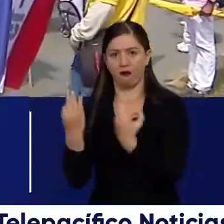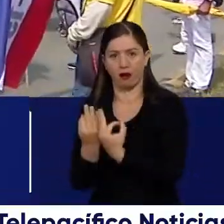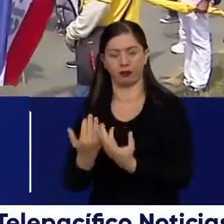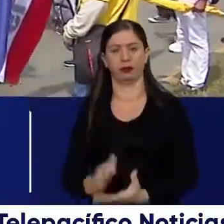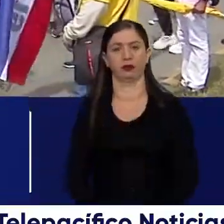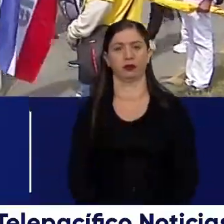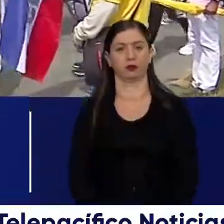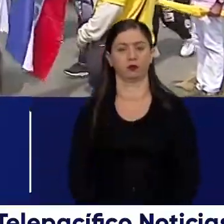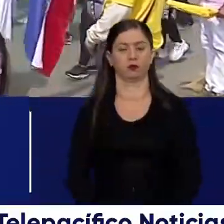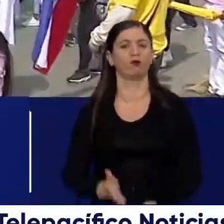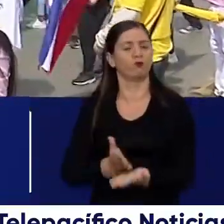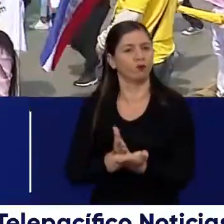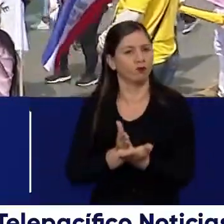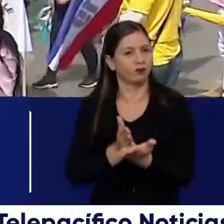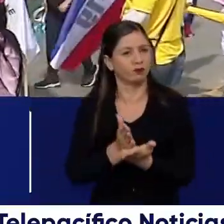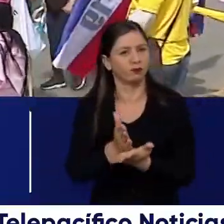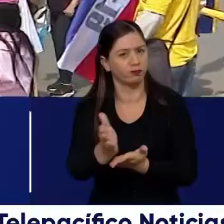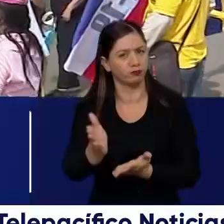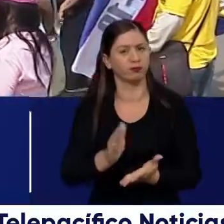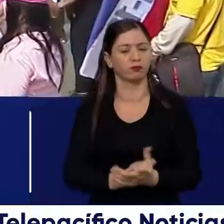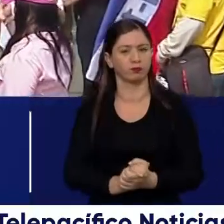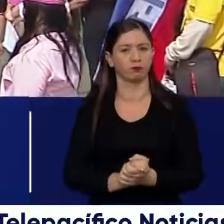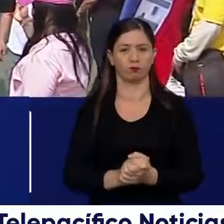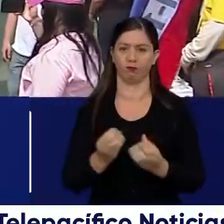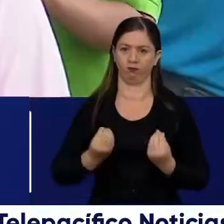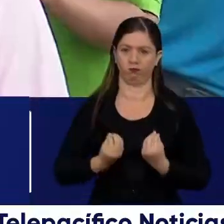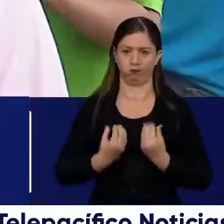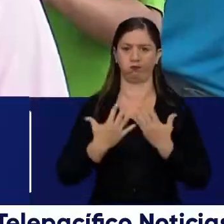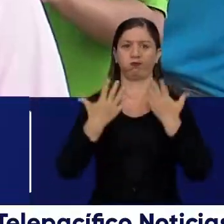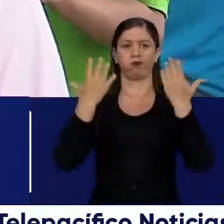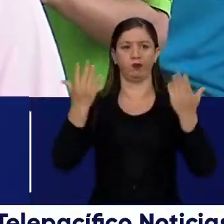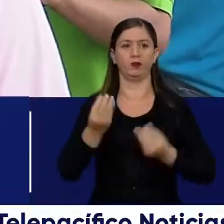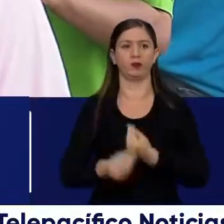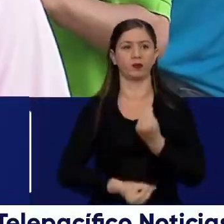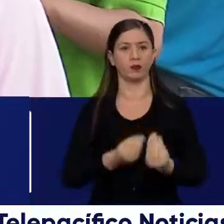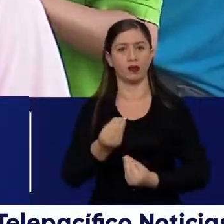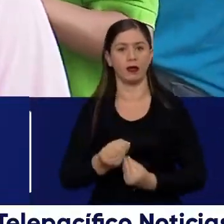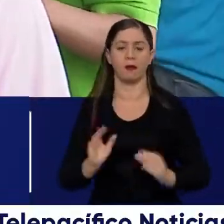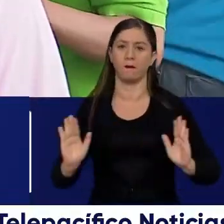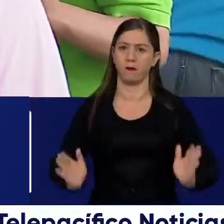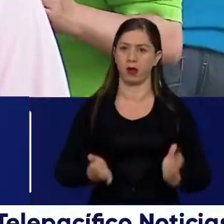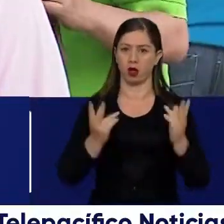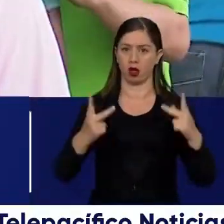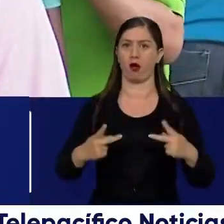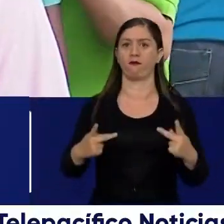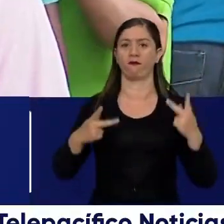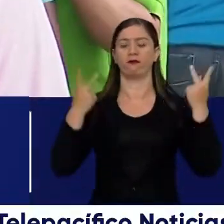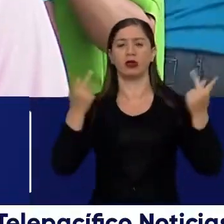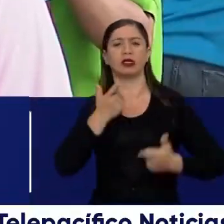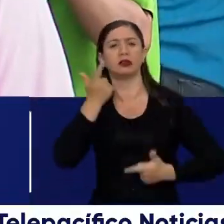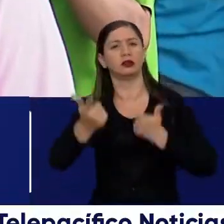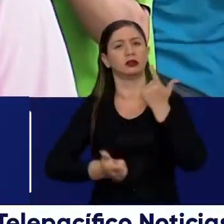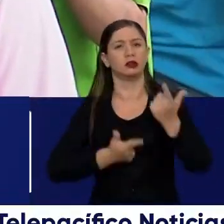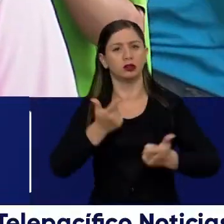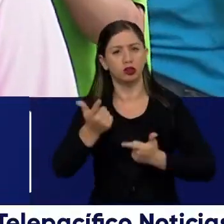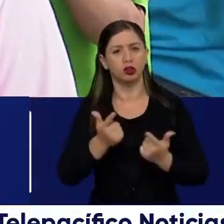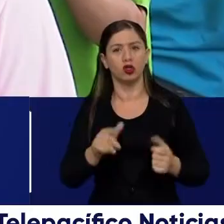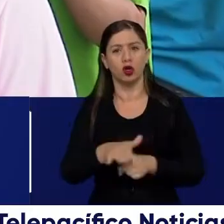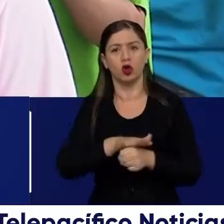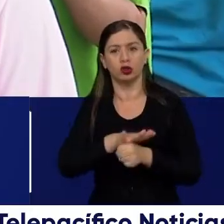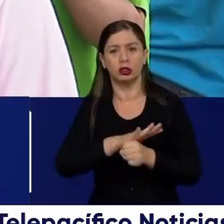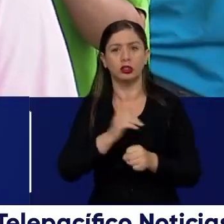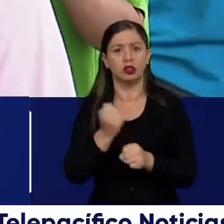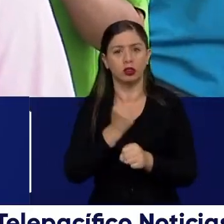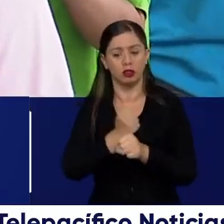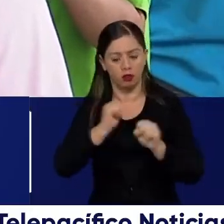familia. Mantenemos viva la llama de la lucha por las mejores condiciones de vida, de la lucha por las mejores condiciones de